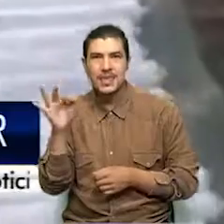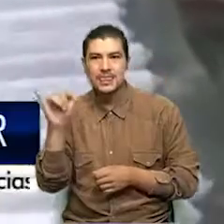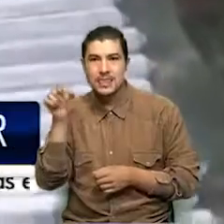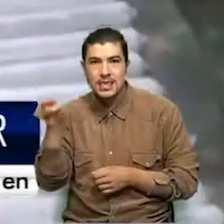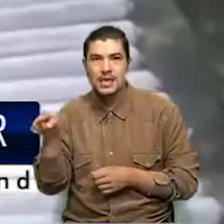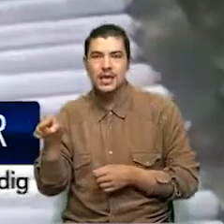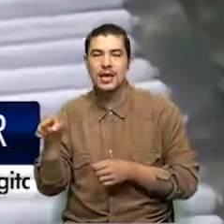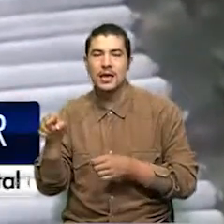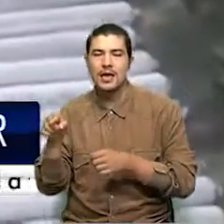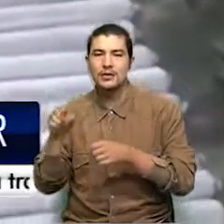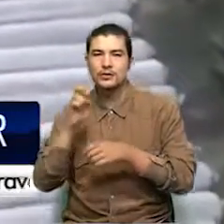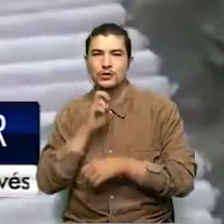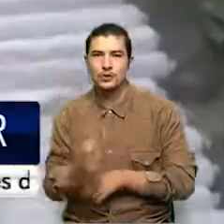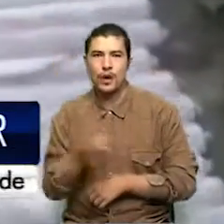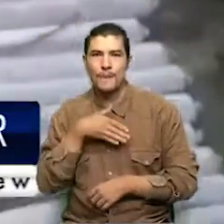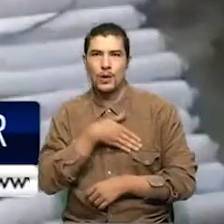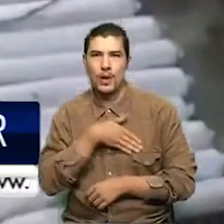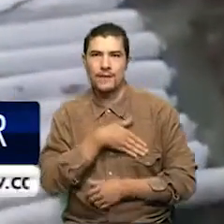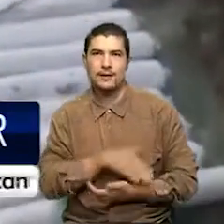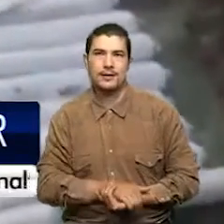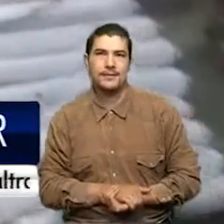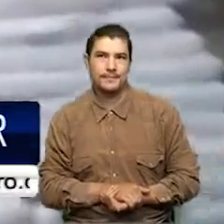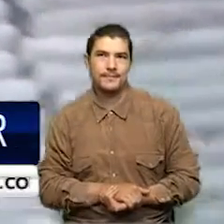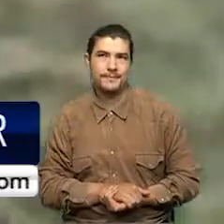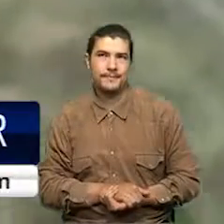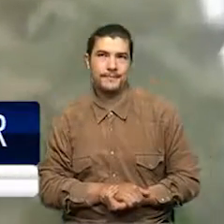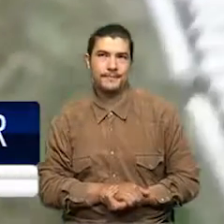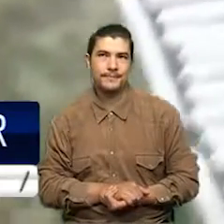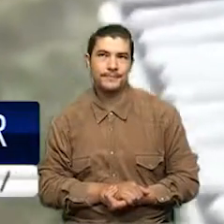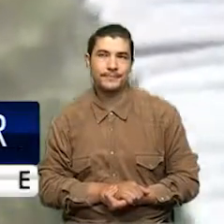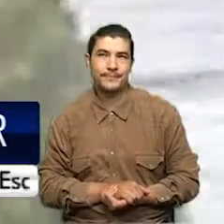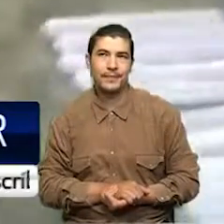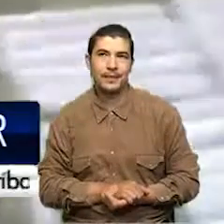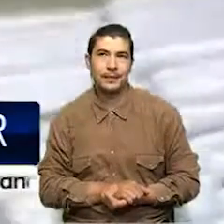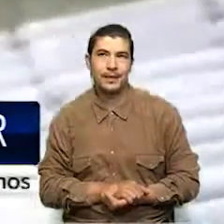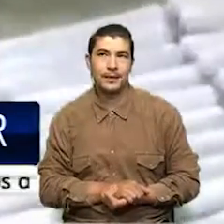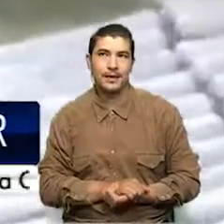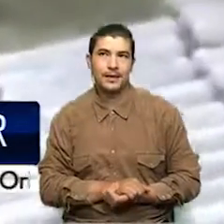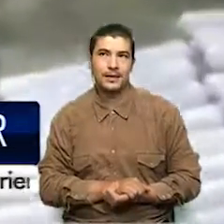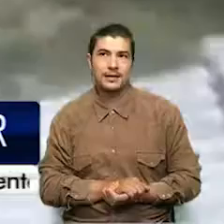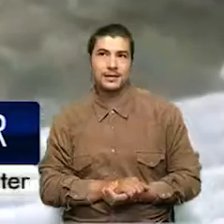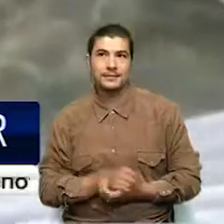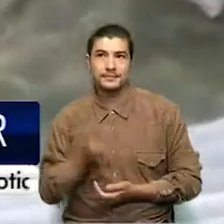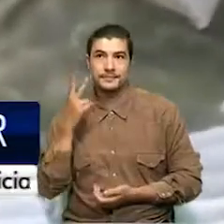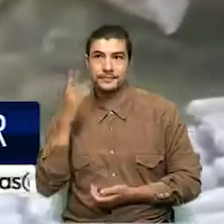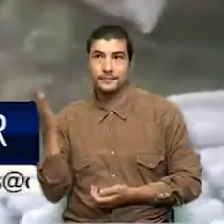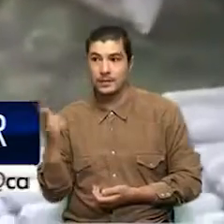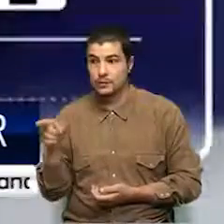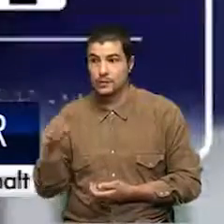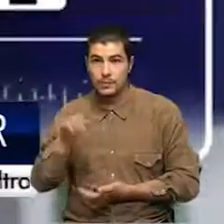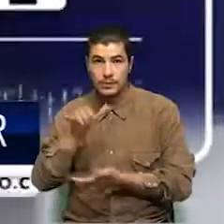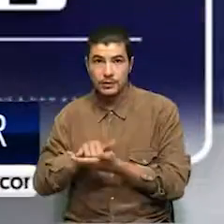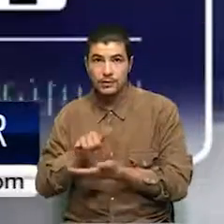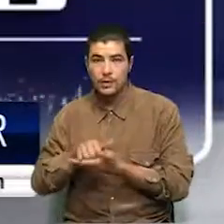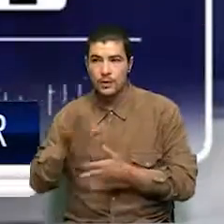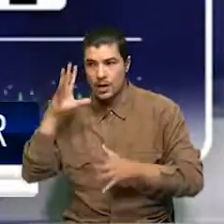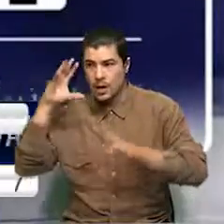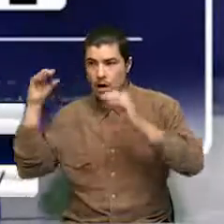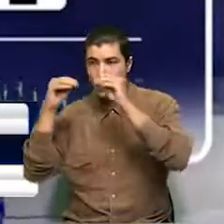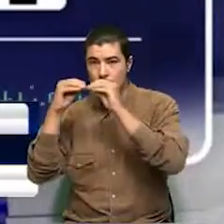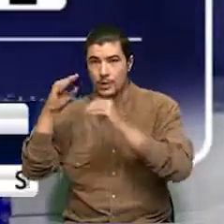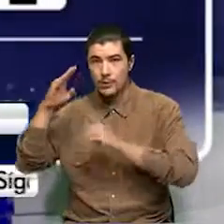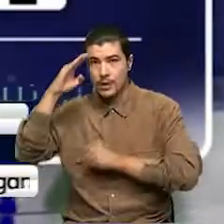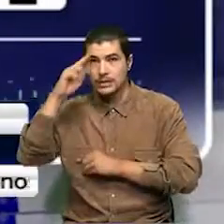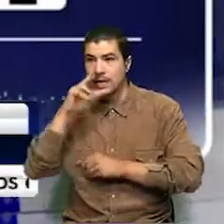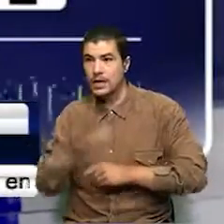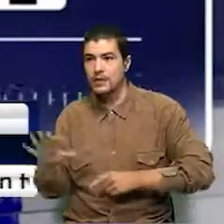ELN en su intención por atentar contra las tropas y la población civil en el sur de Bolívar. En coordinación con la Policía Nacional se